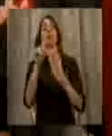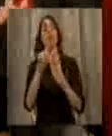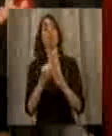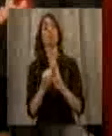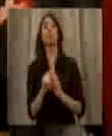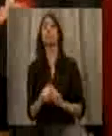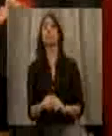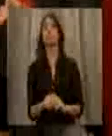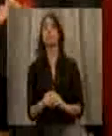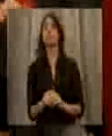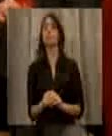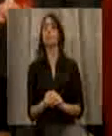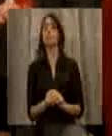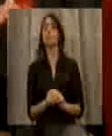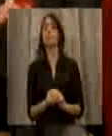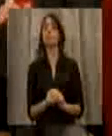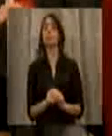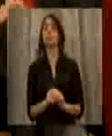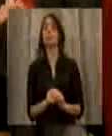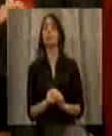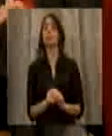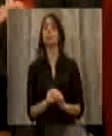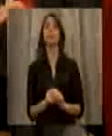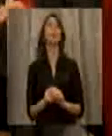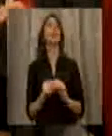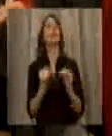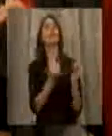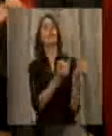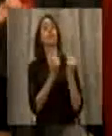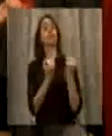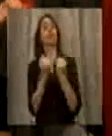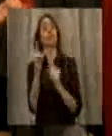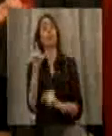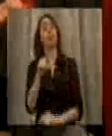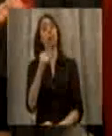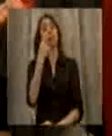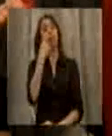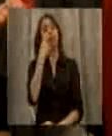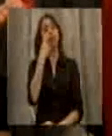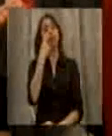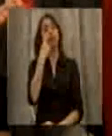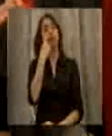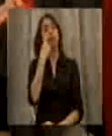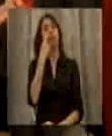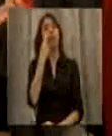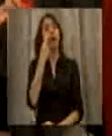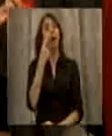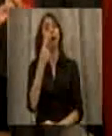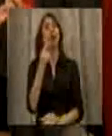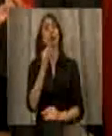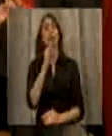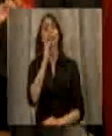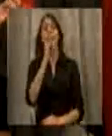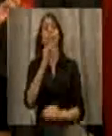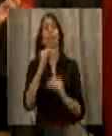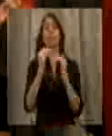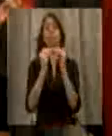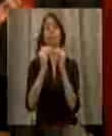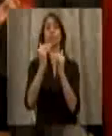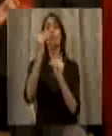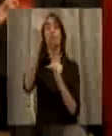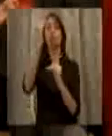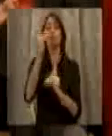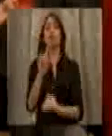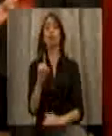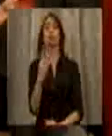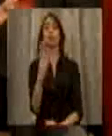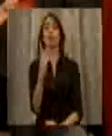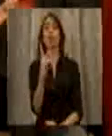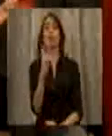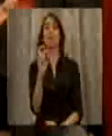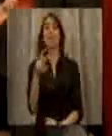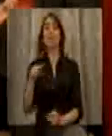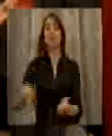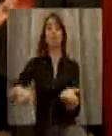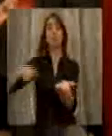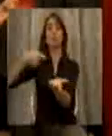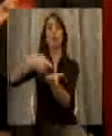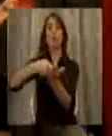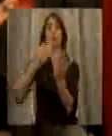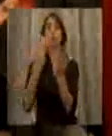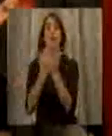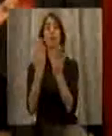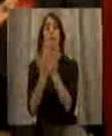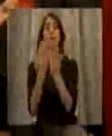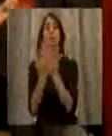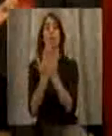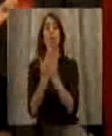una información que muchas, que es menos conocida, fíjense ustedes, el aumento de la subvención escolar